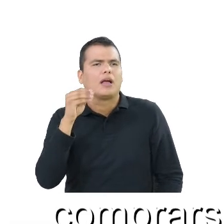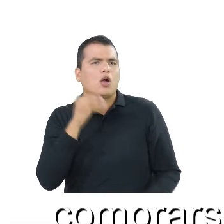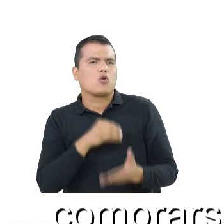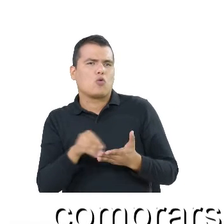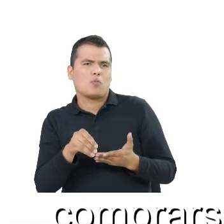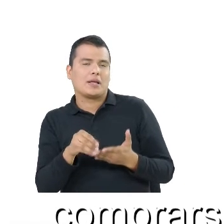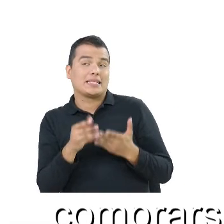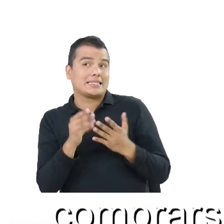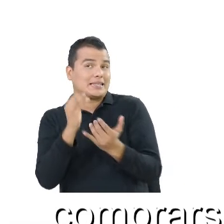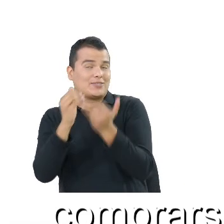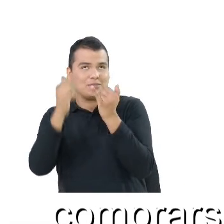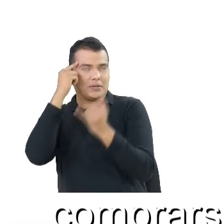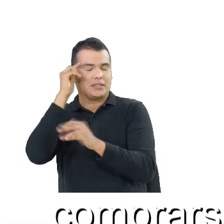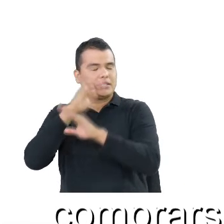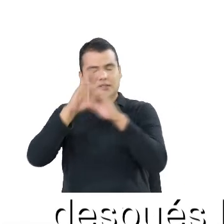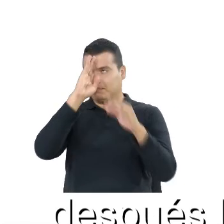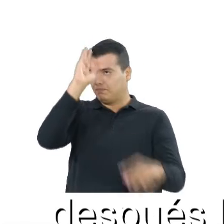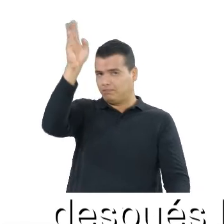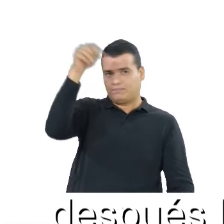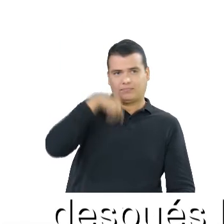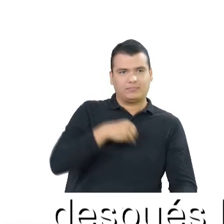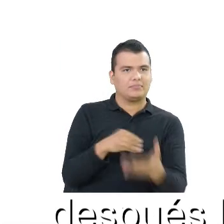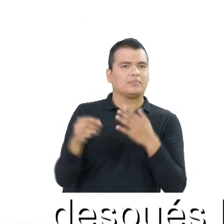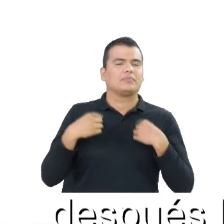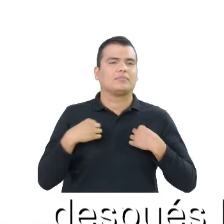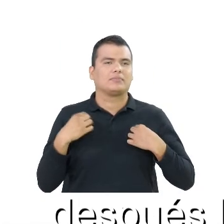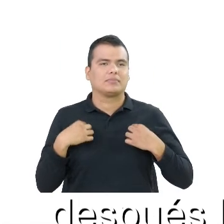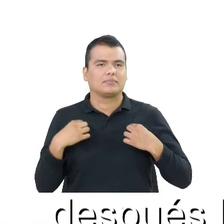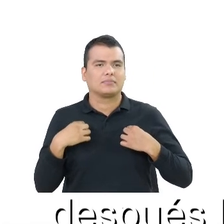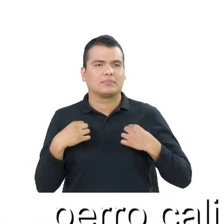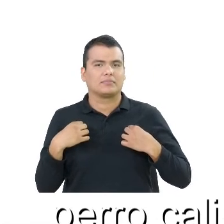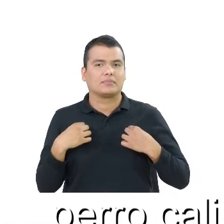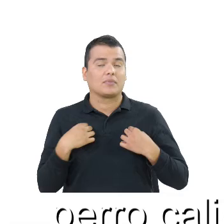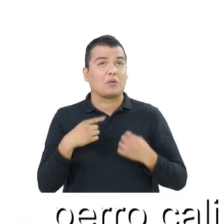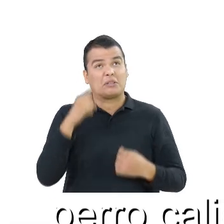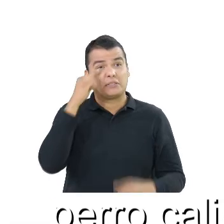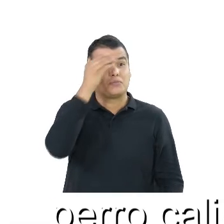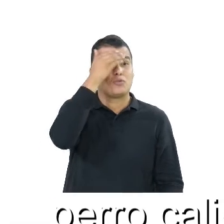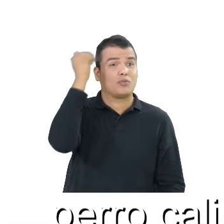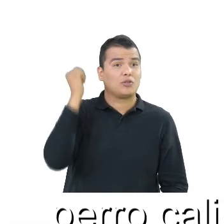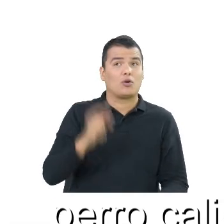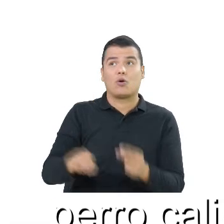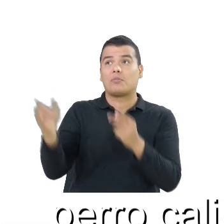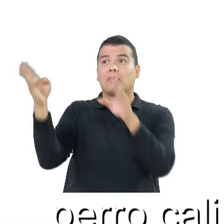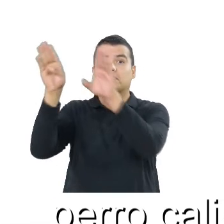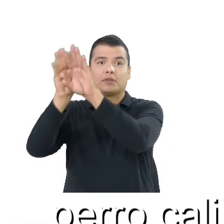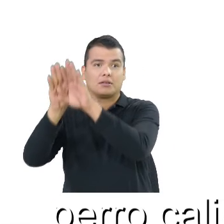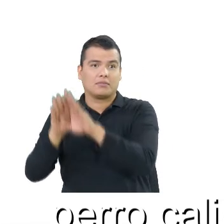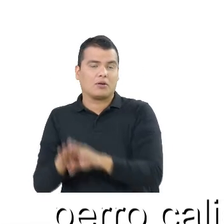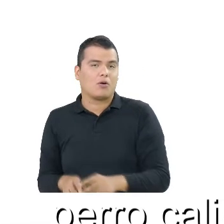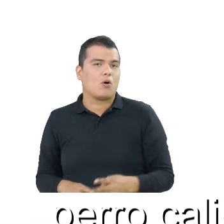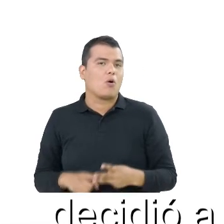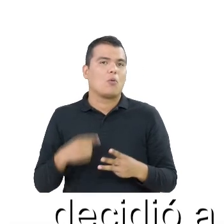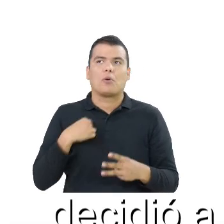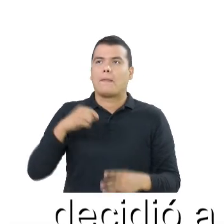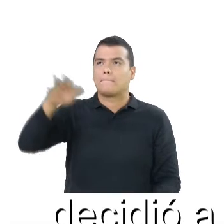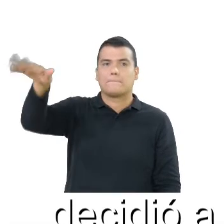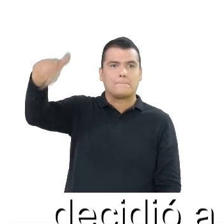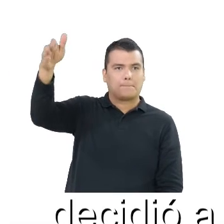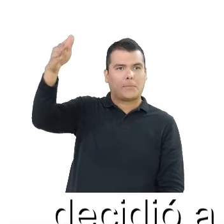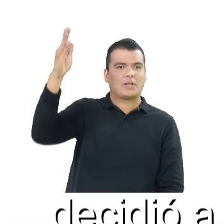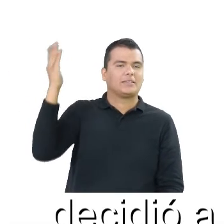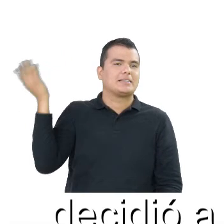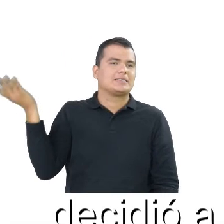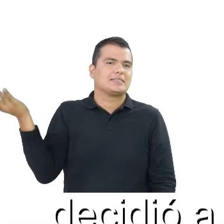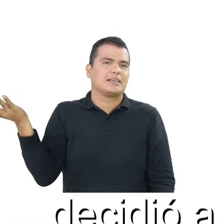Y ya cuando por fin se decidió a comprar la camisa, o ya se le olvidó, o el almacén ya está cerrado, o la camisa que quería ya no la venden,